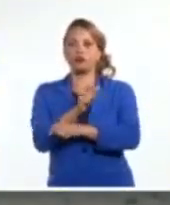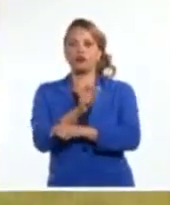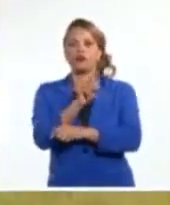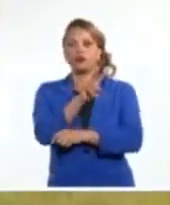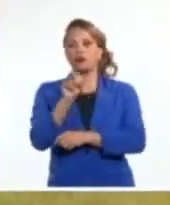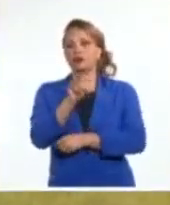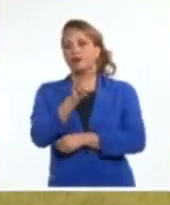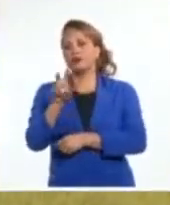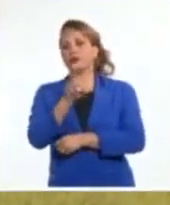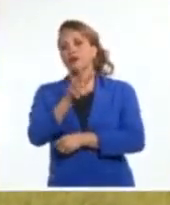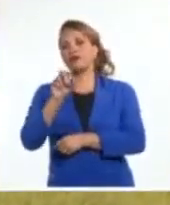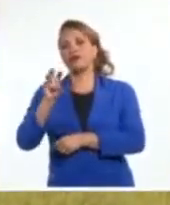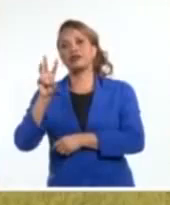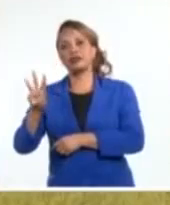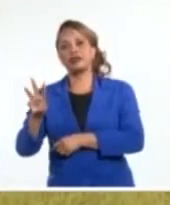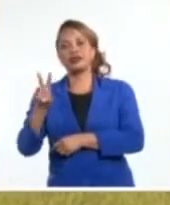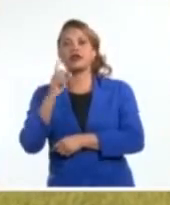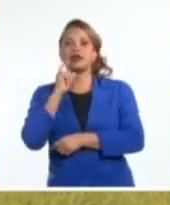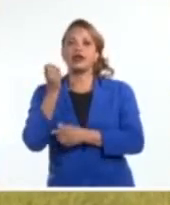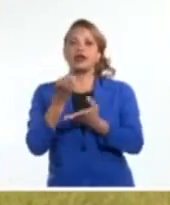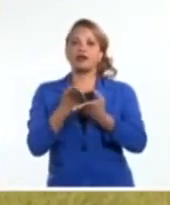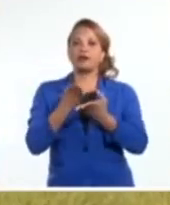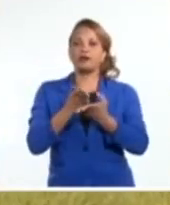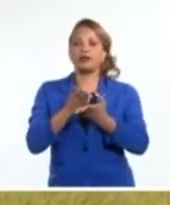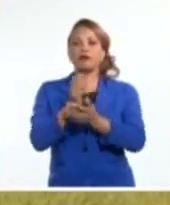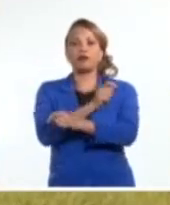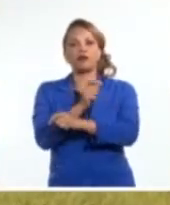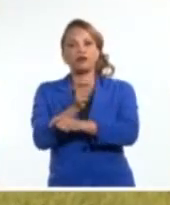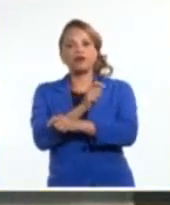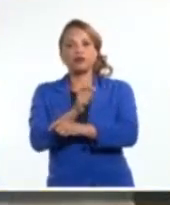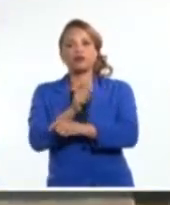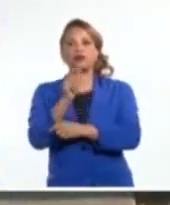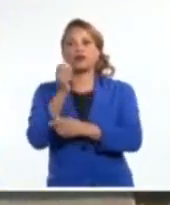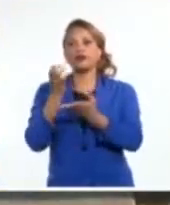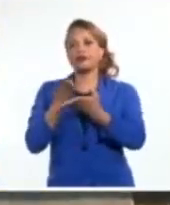y familias protagonizan el inicio del curso escolar